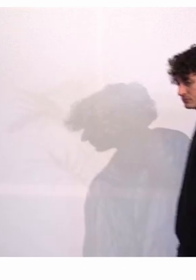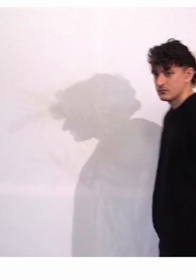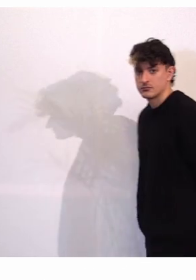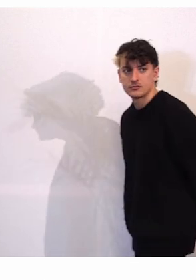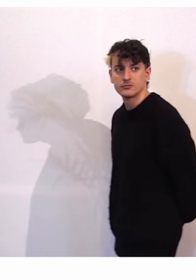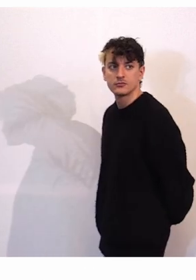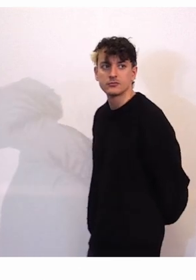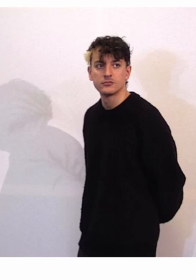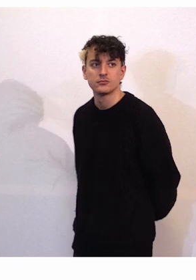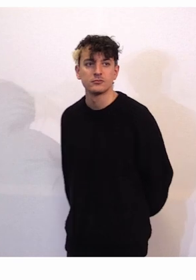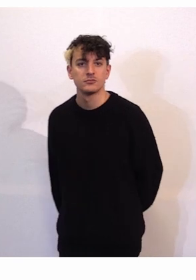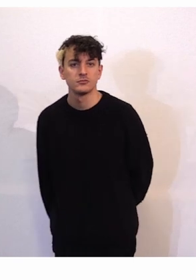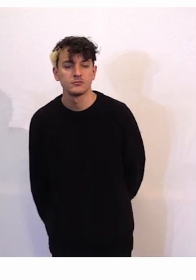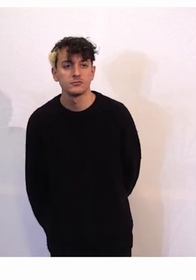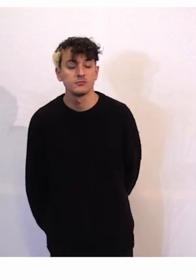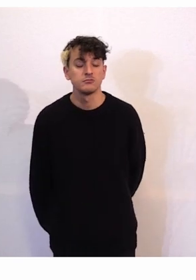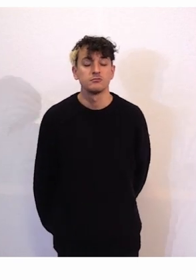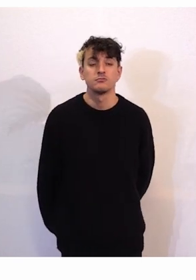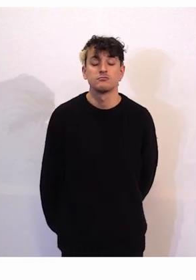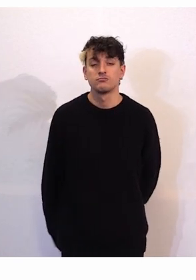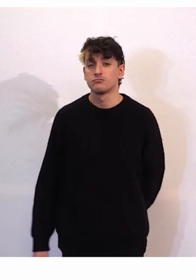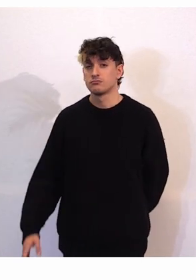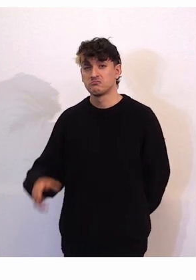Elena. Los sueños de Elena